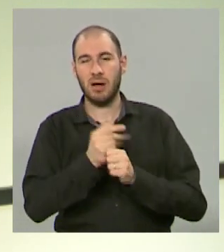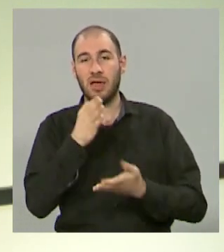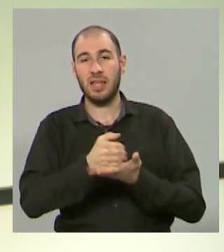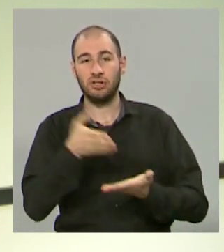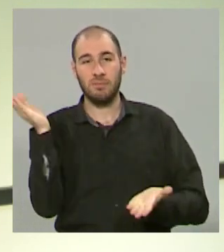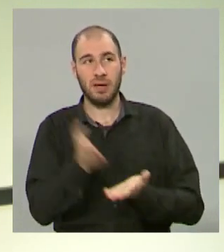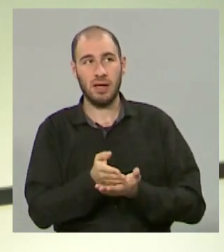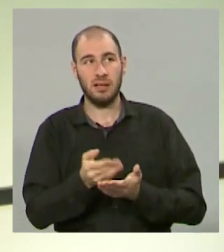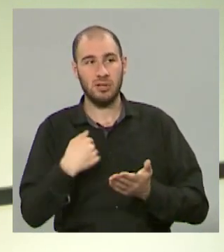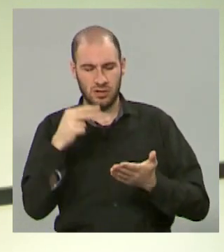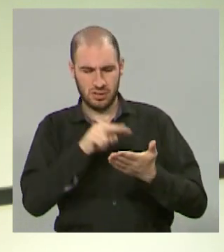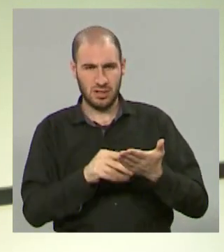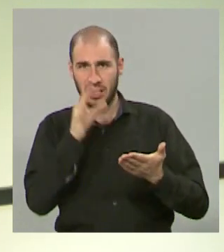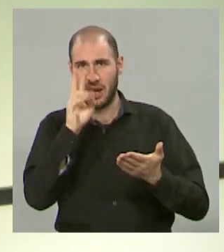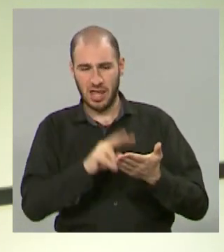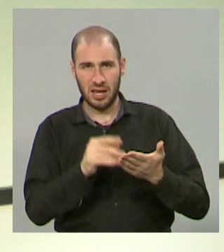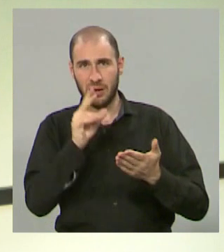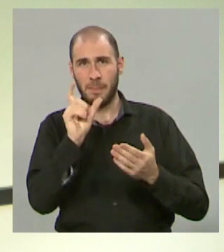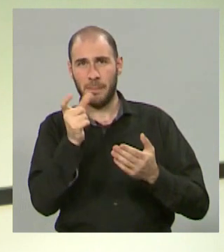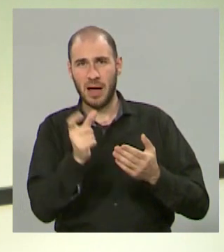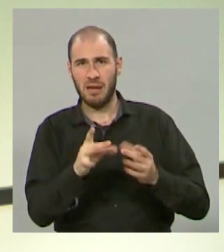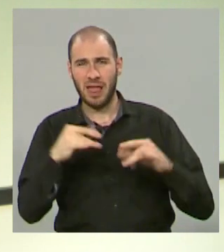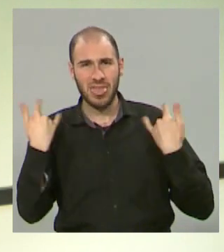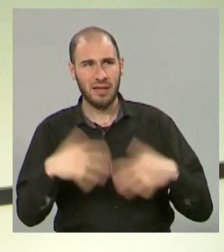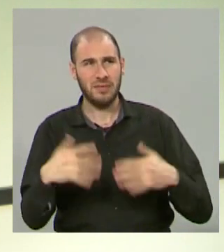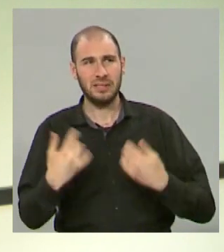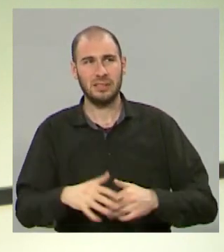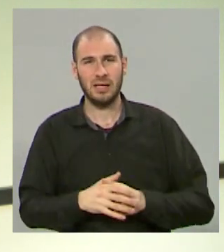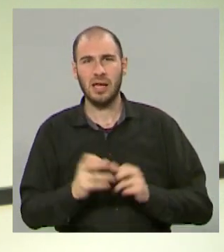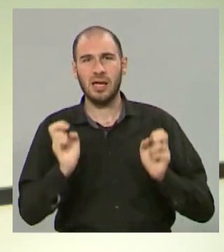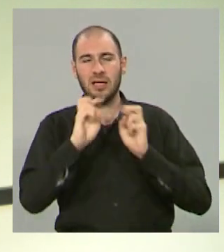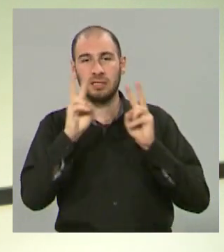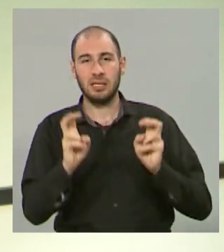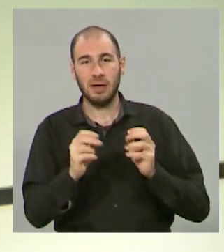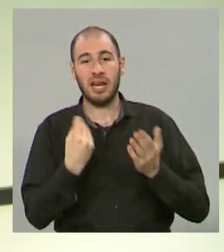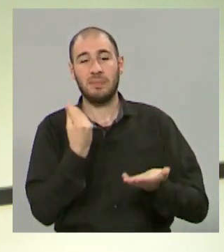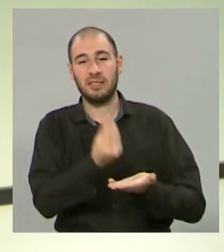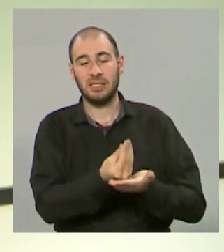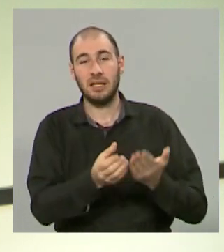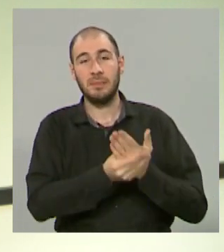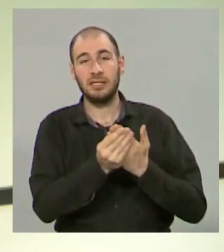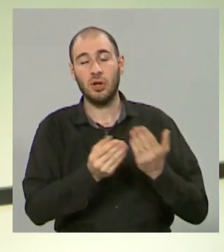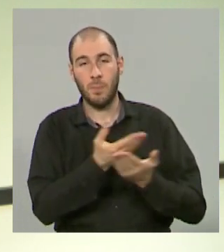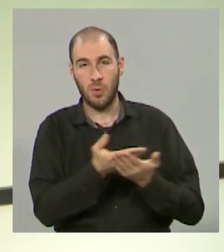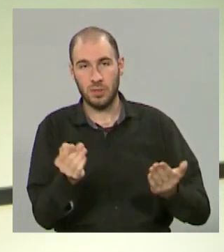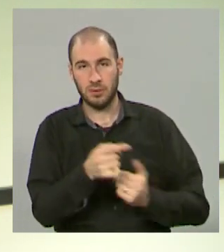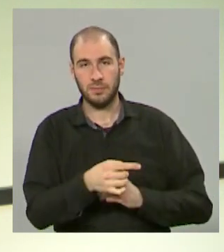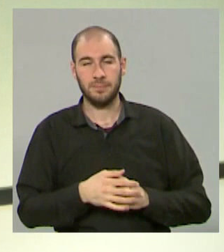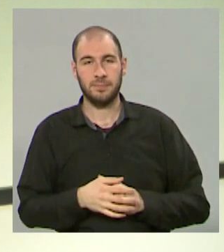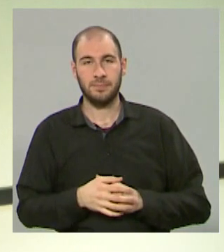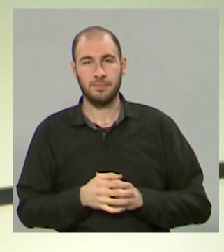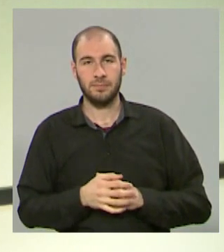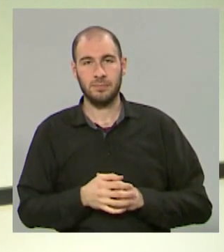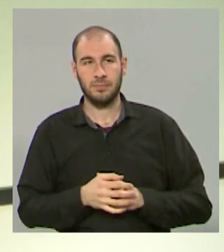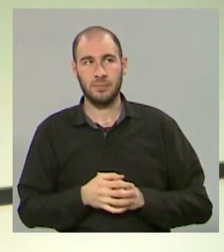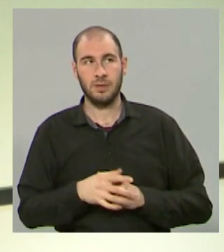penal y no había leído un fallo con términos tan duros referidos a un representante del Ministerio Público.